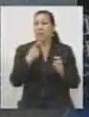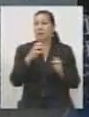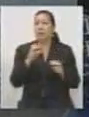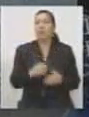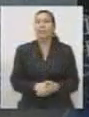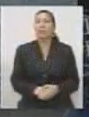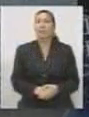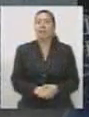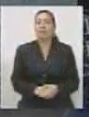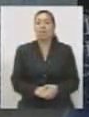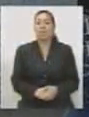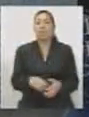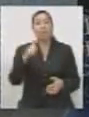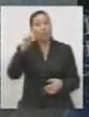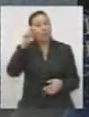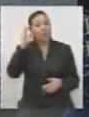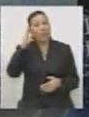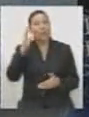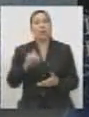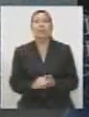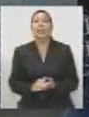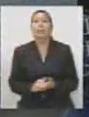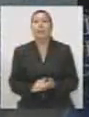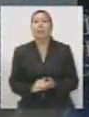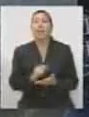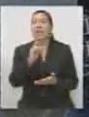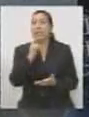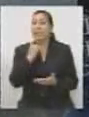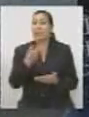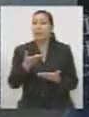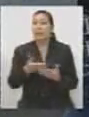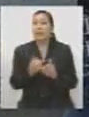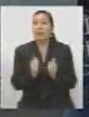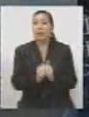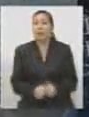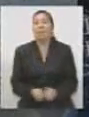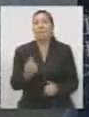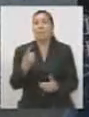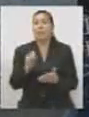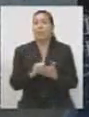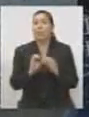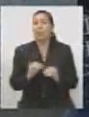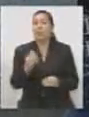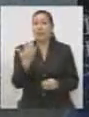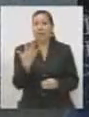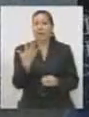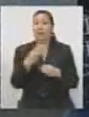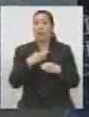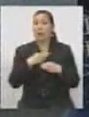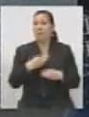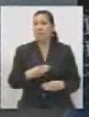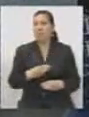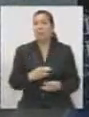exhortaría a la bancada fujimorista a que se consensúe con lo, para que se nombren a los 5